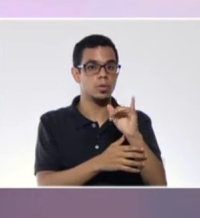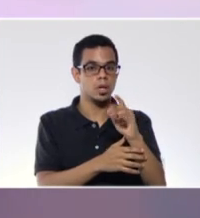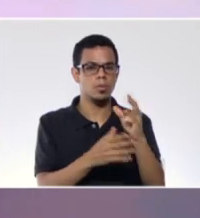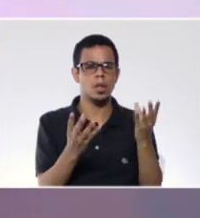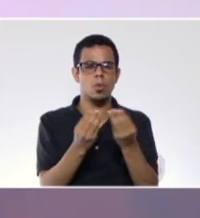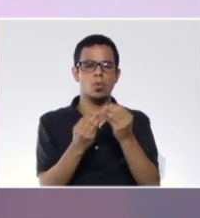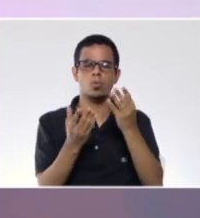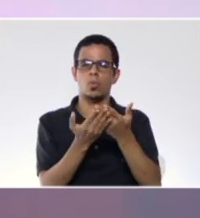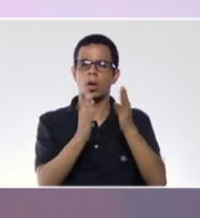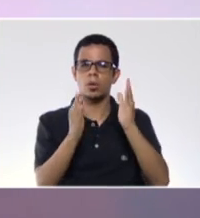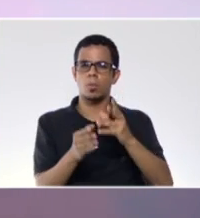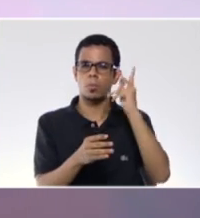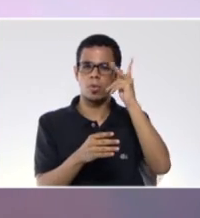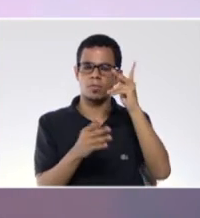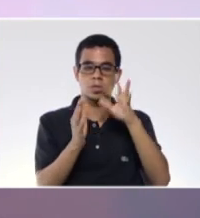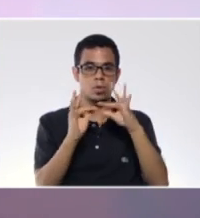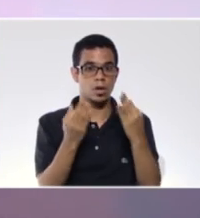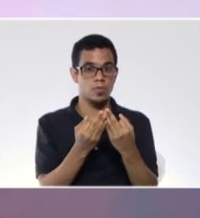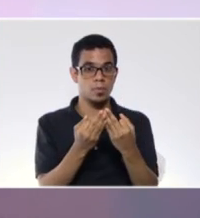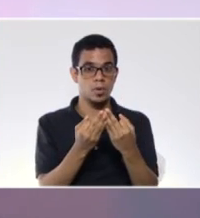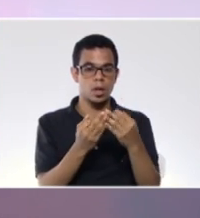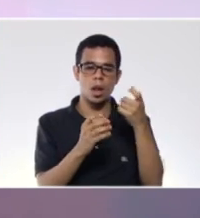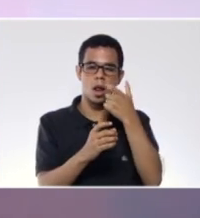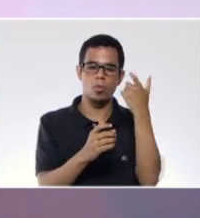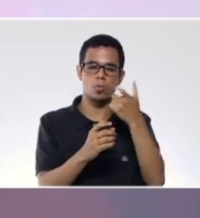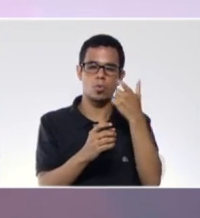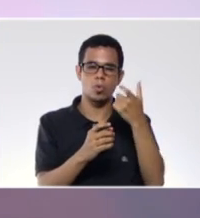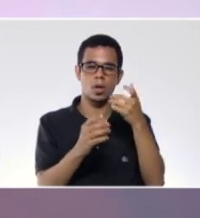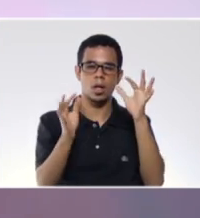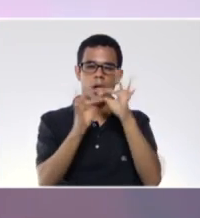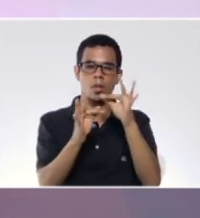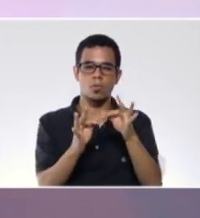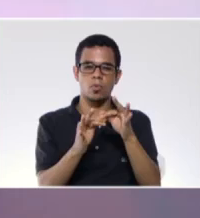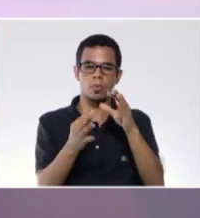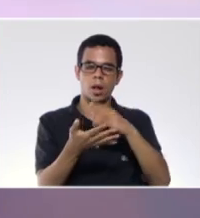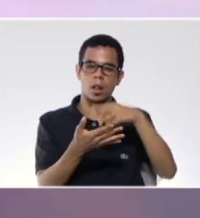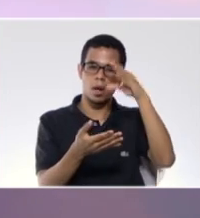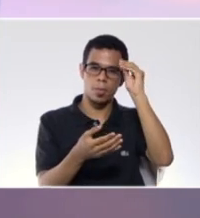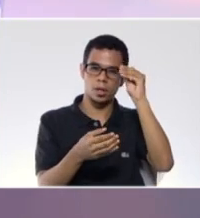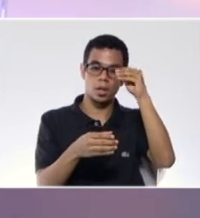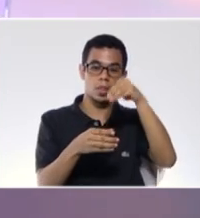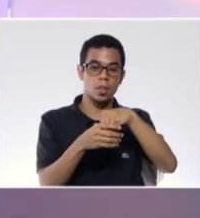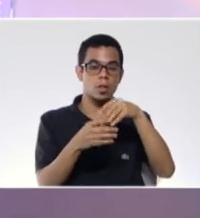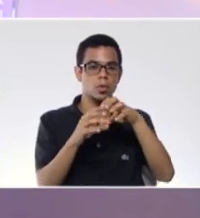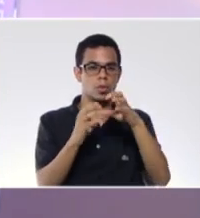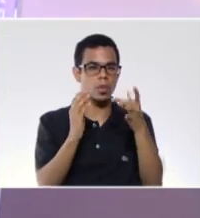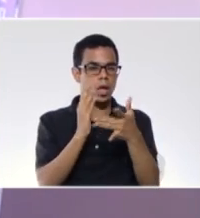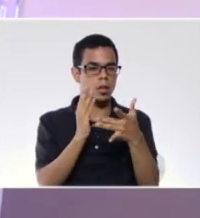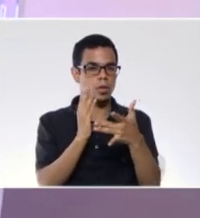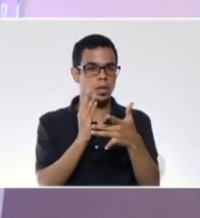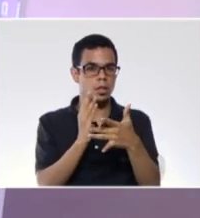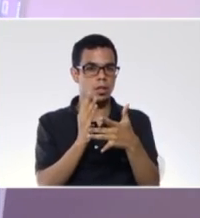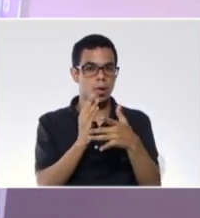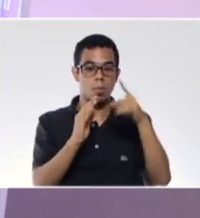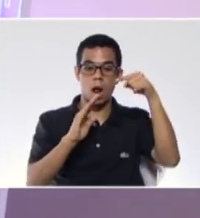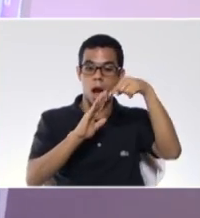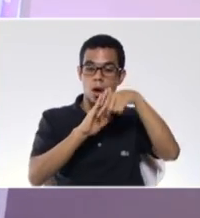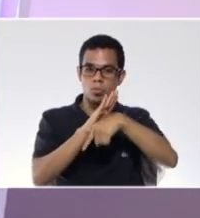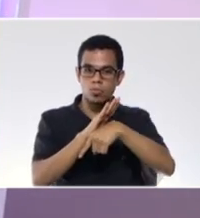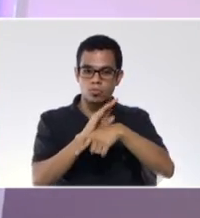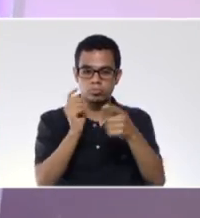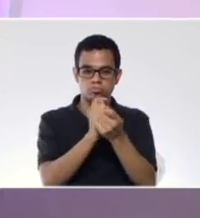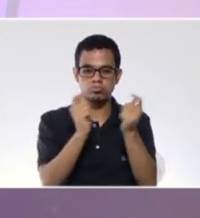los estudiantes, docentes y familia en la búsqueda de estrategias didácticas dentro del ámbito tecnológico para profundizar